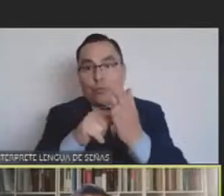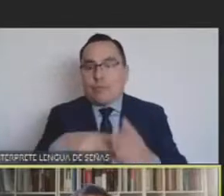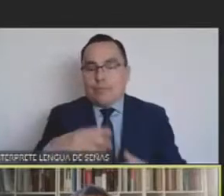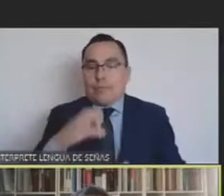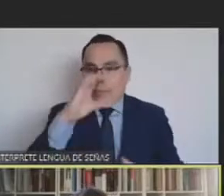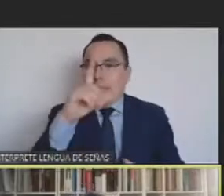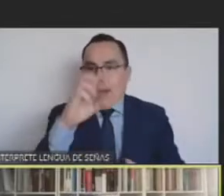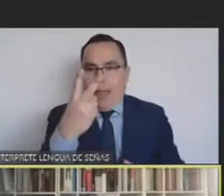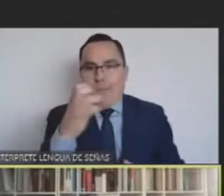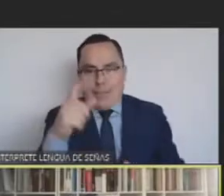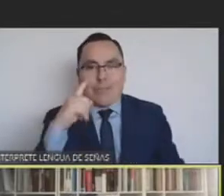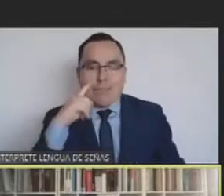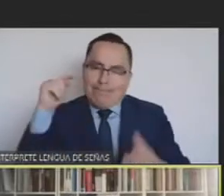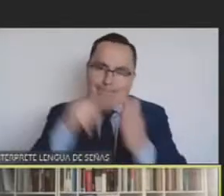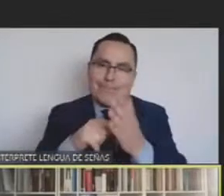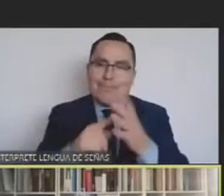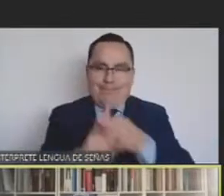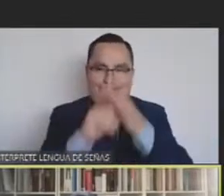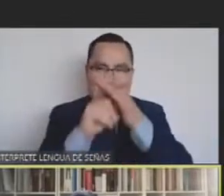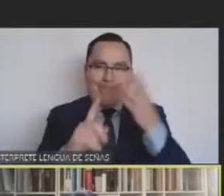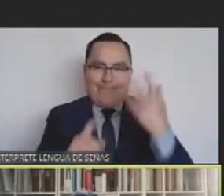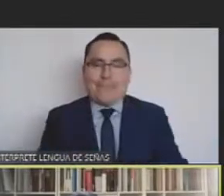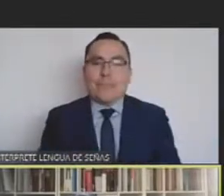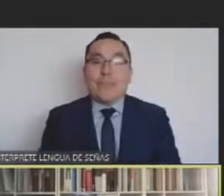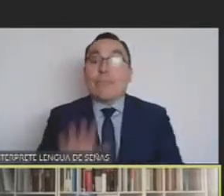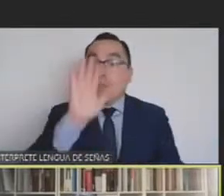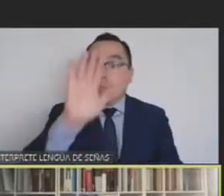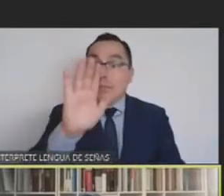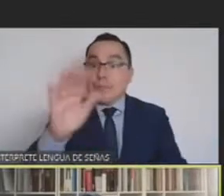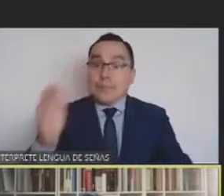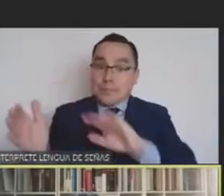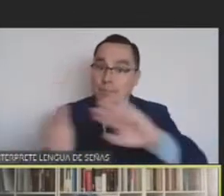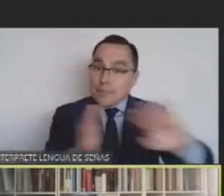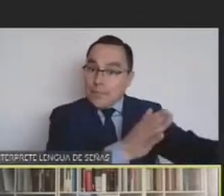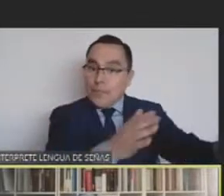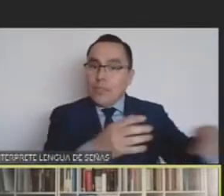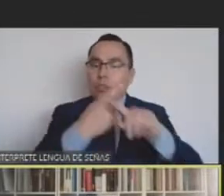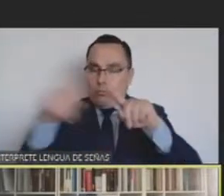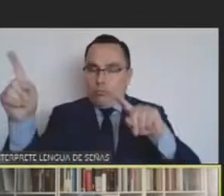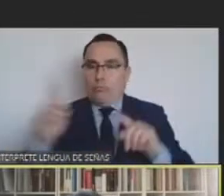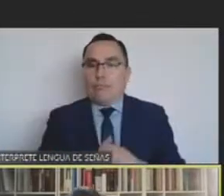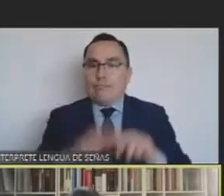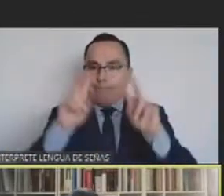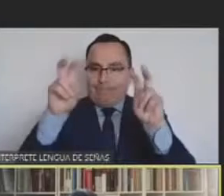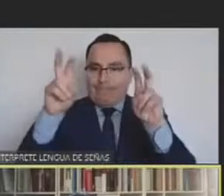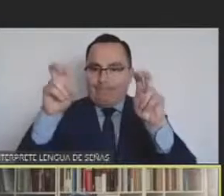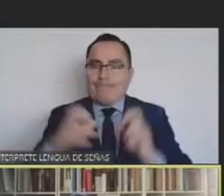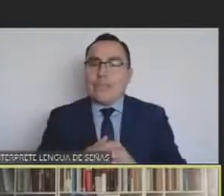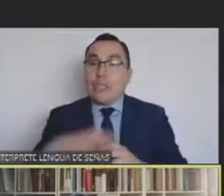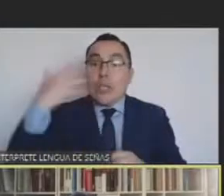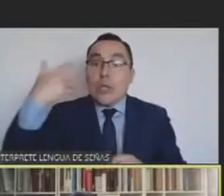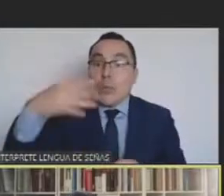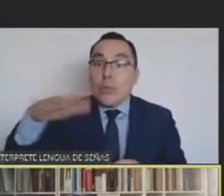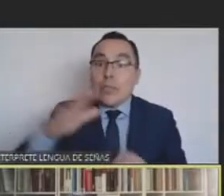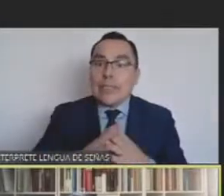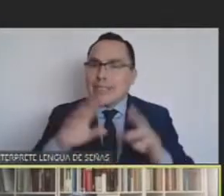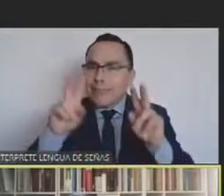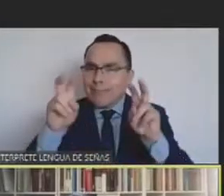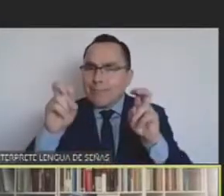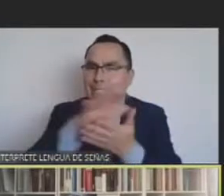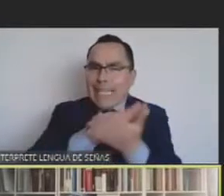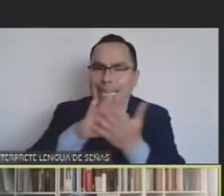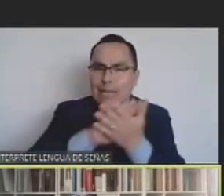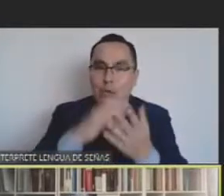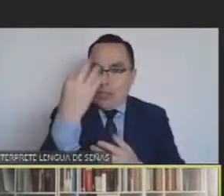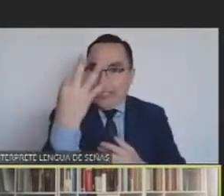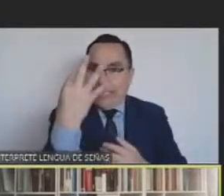eso. Y lo que también es conveniente considerar, ¿no?, y parte de los tres ejemplos que ha